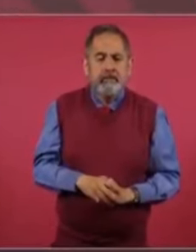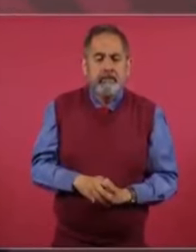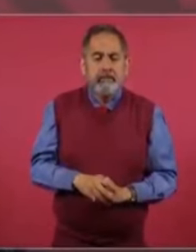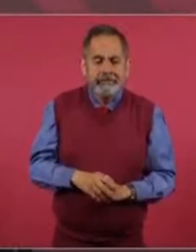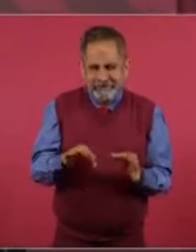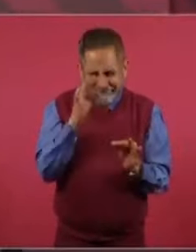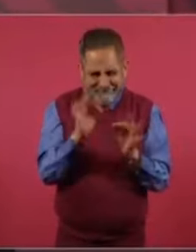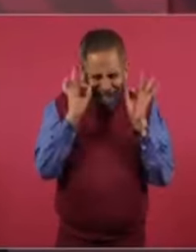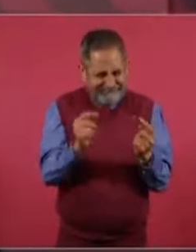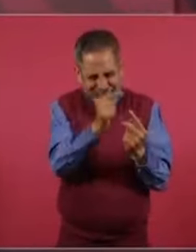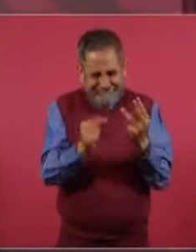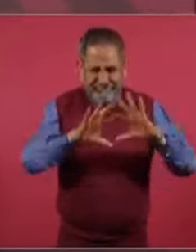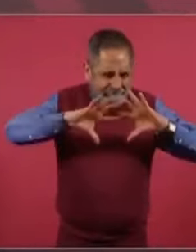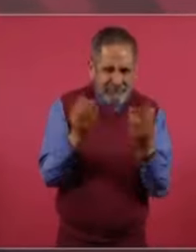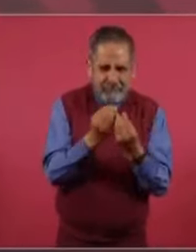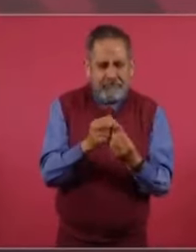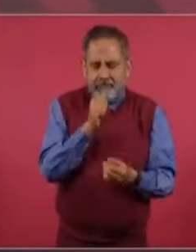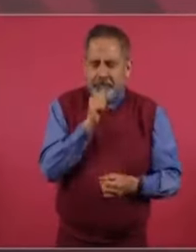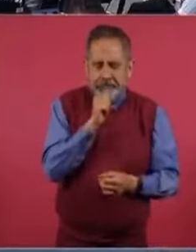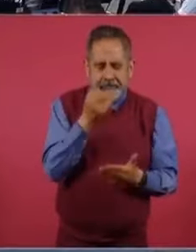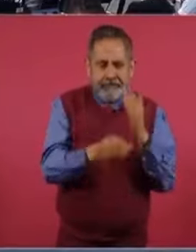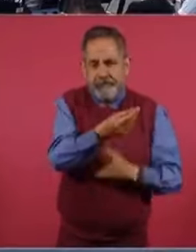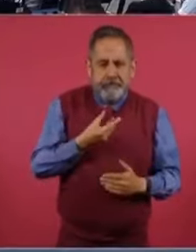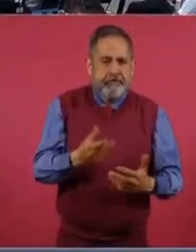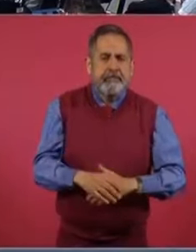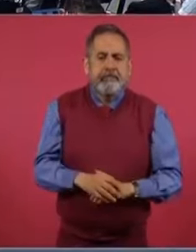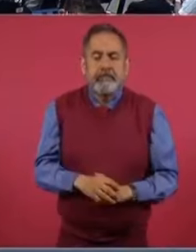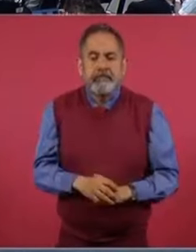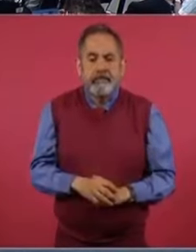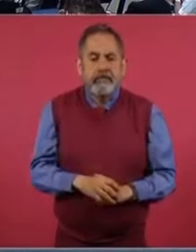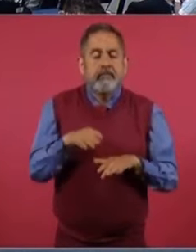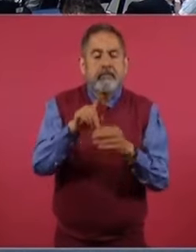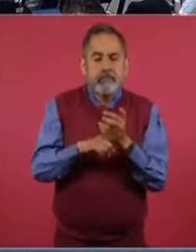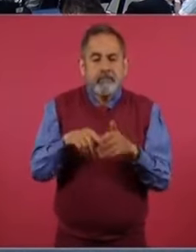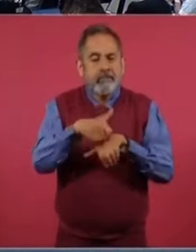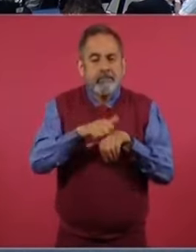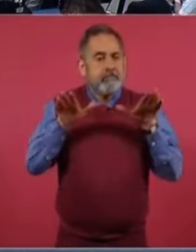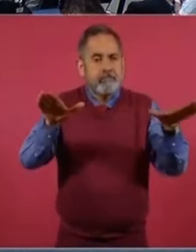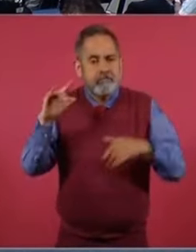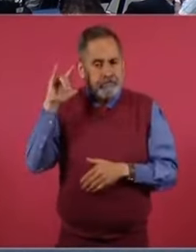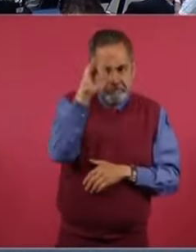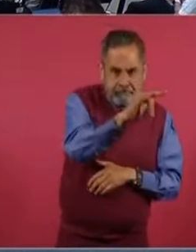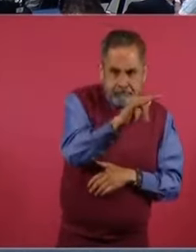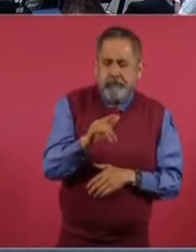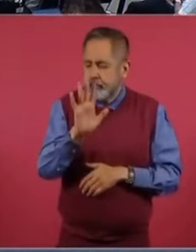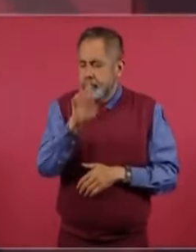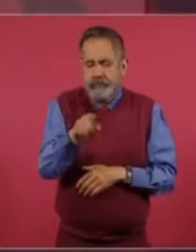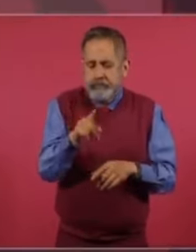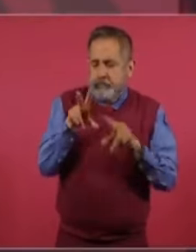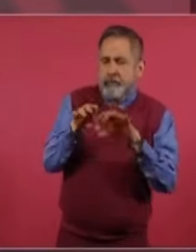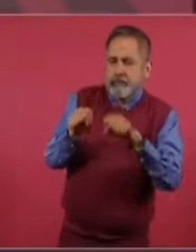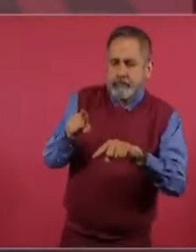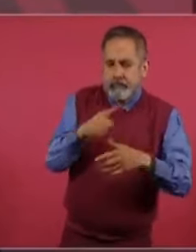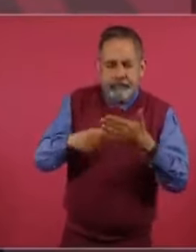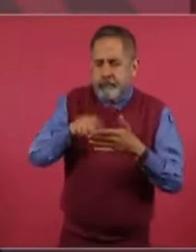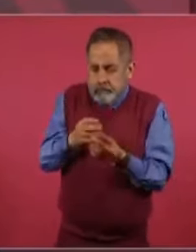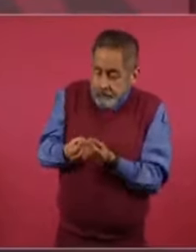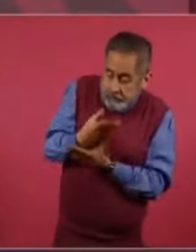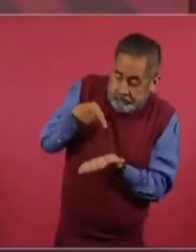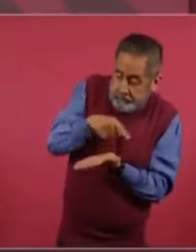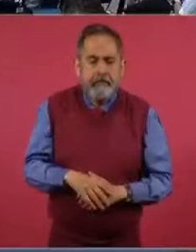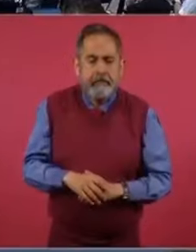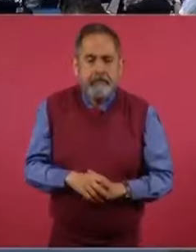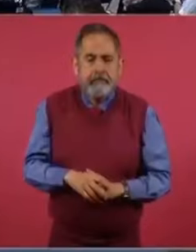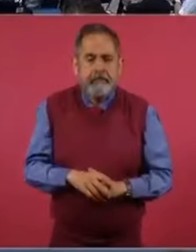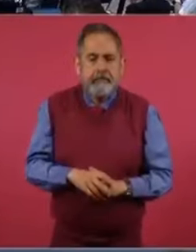la certeza, no se tienen todos los elementos. Lo del vuelo sí ya está, parece que descartado, no salió de